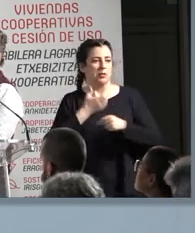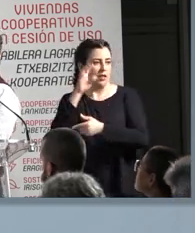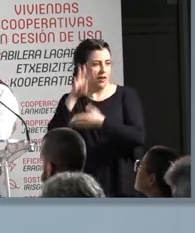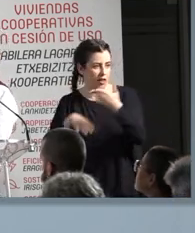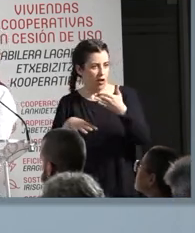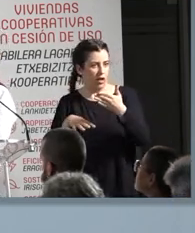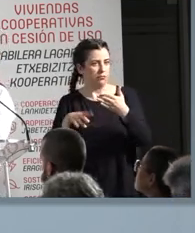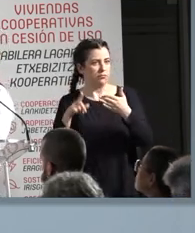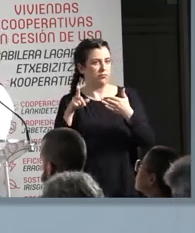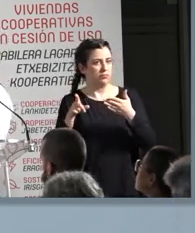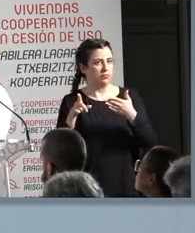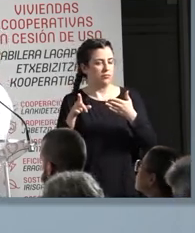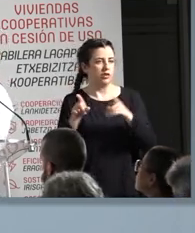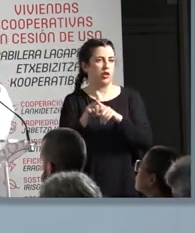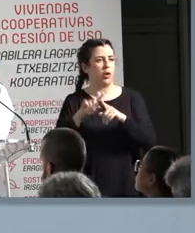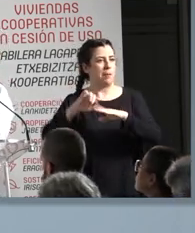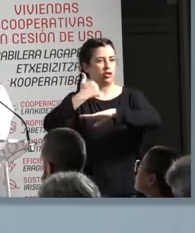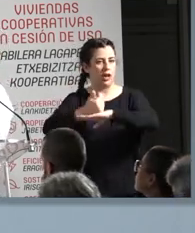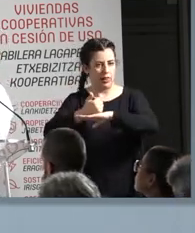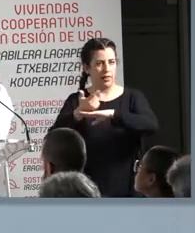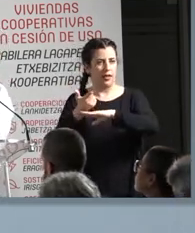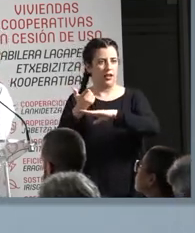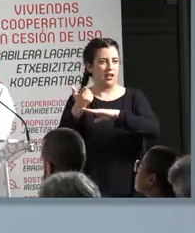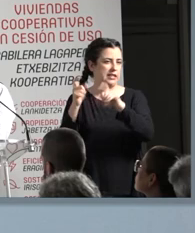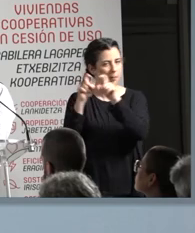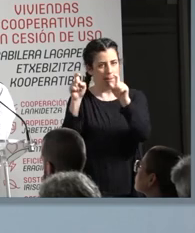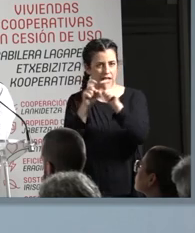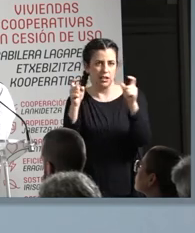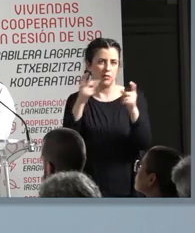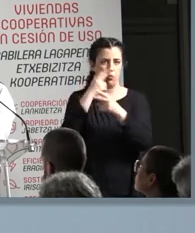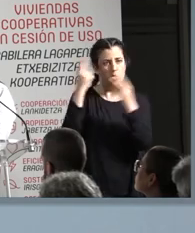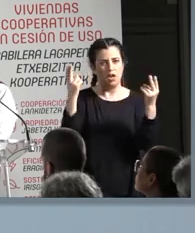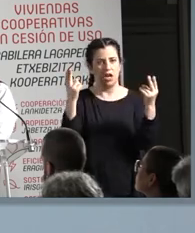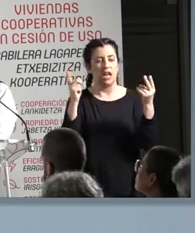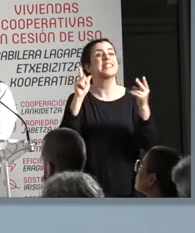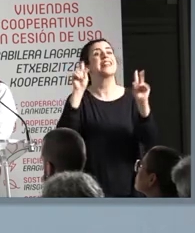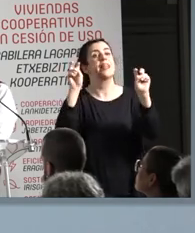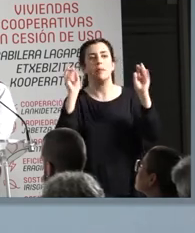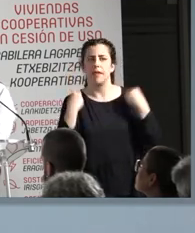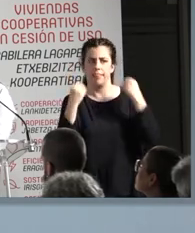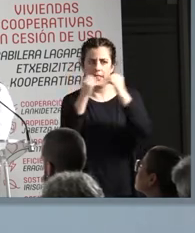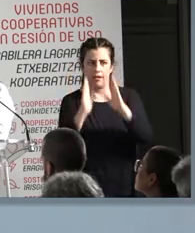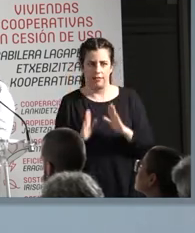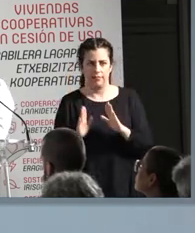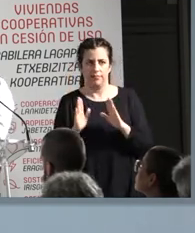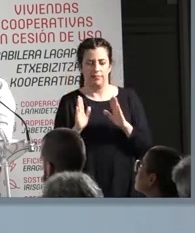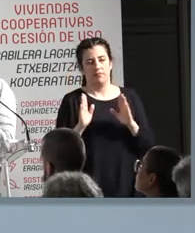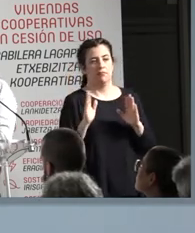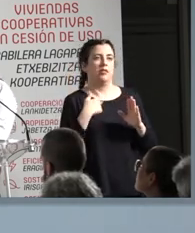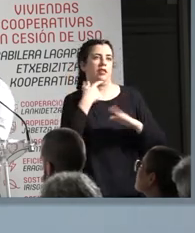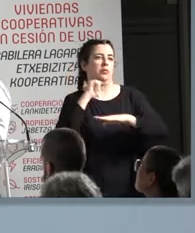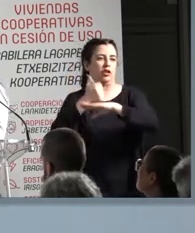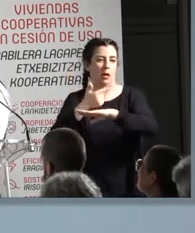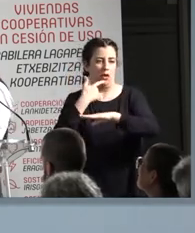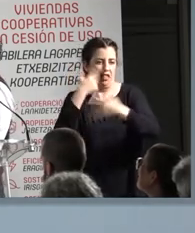que es como la patronal de las empresas públicas de vivienda, le he dicho patronal porque